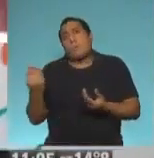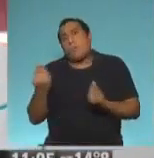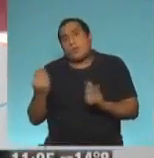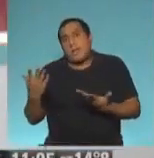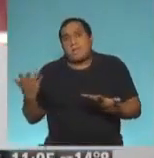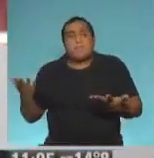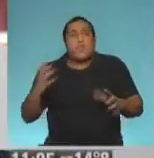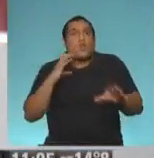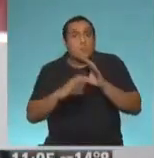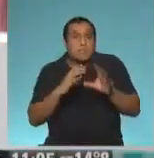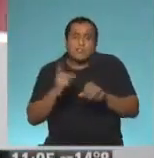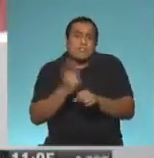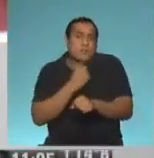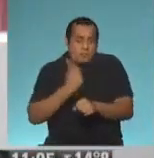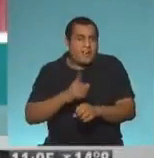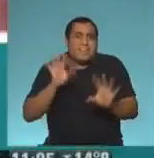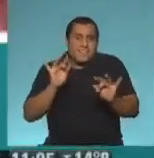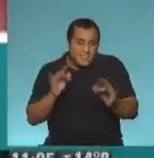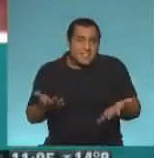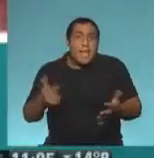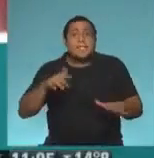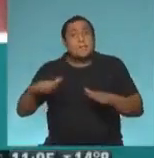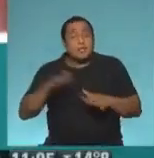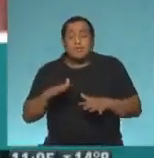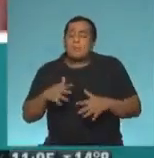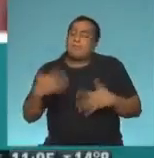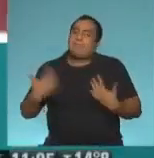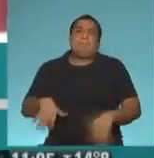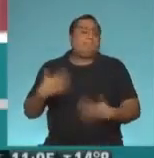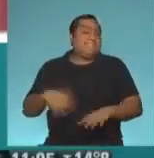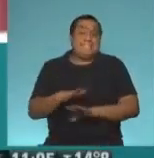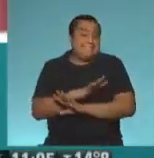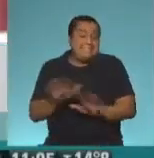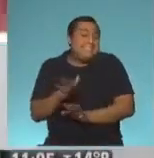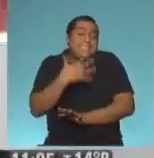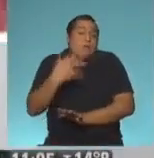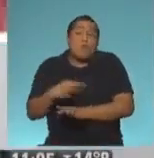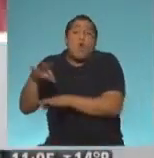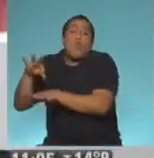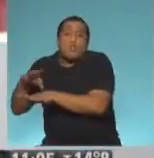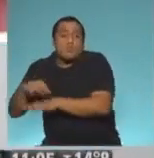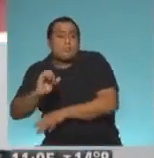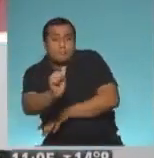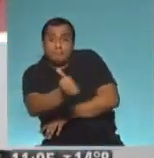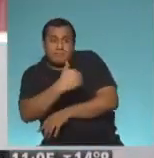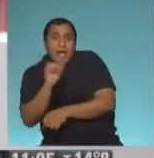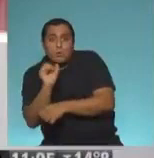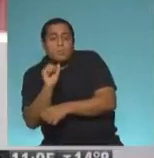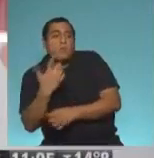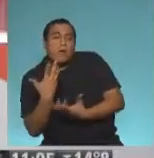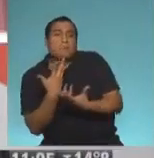dificultades de comunicación que tienen. Entonces, en esta situación seguro algún médico va a atender a una persona con